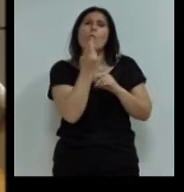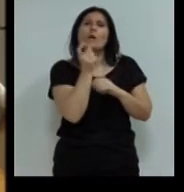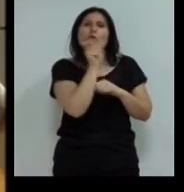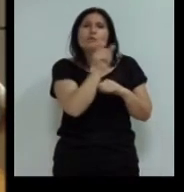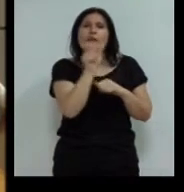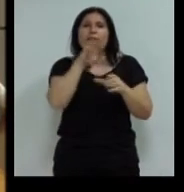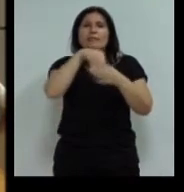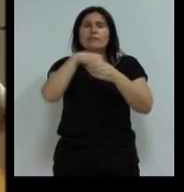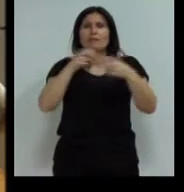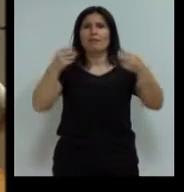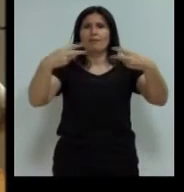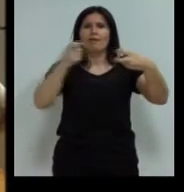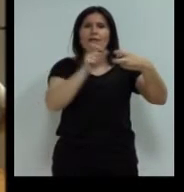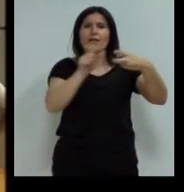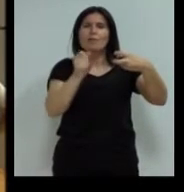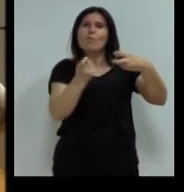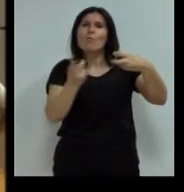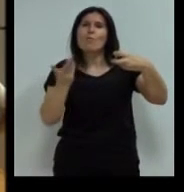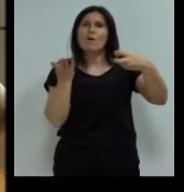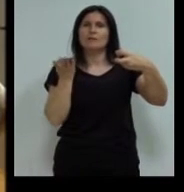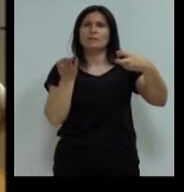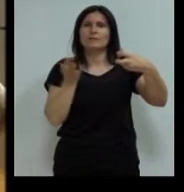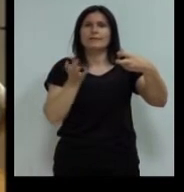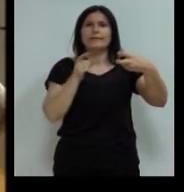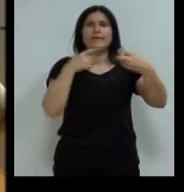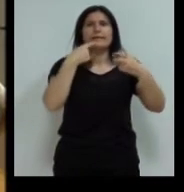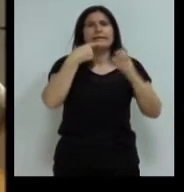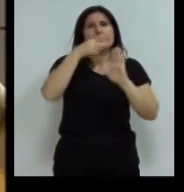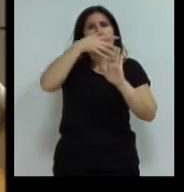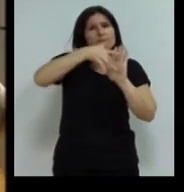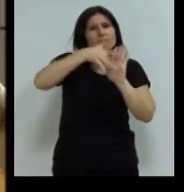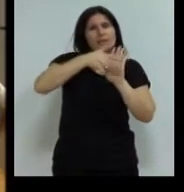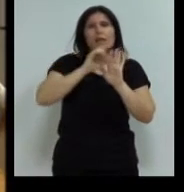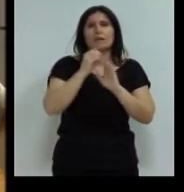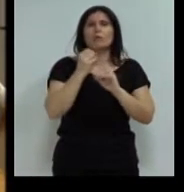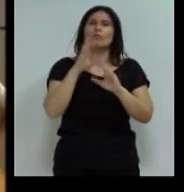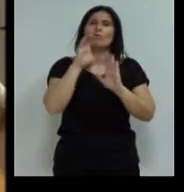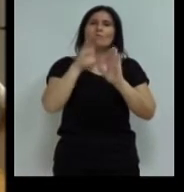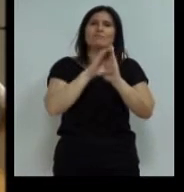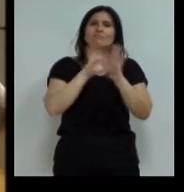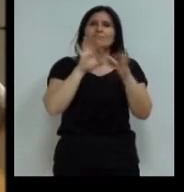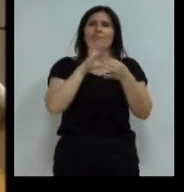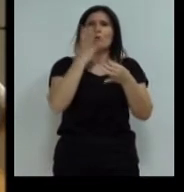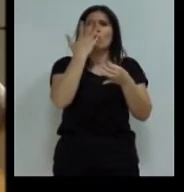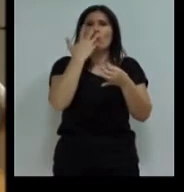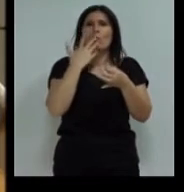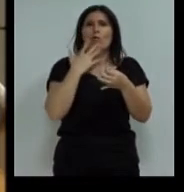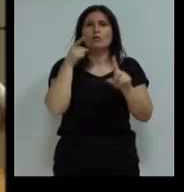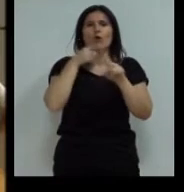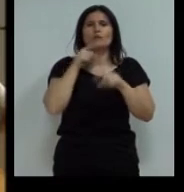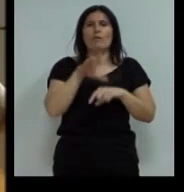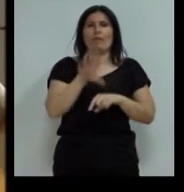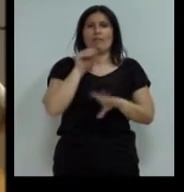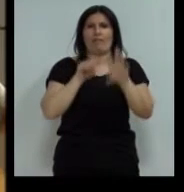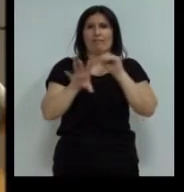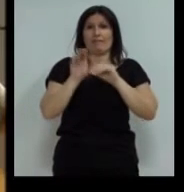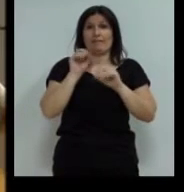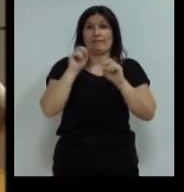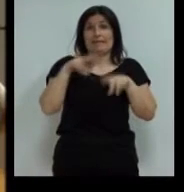en pantalla, dice cómo ha de tratarse el código de colores para que sea comprensible y la